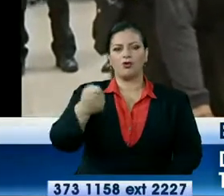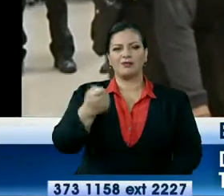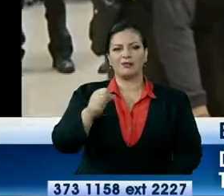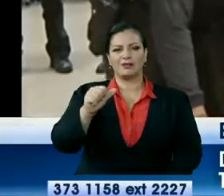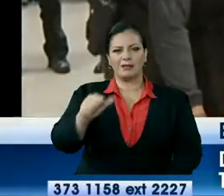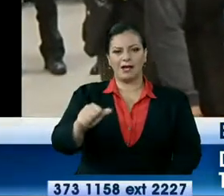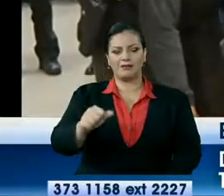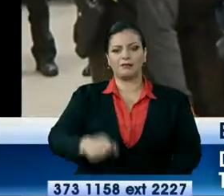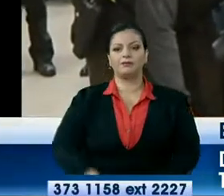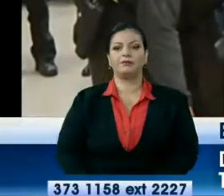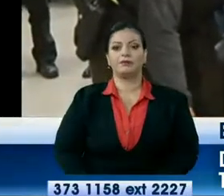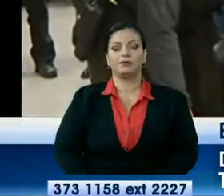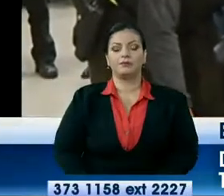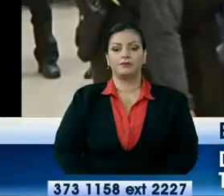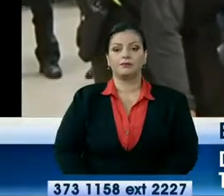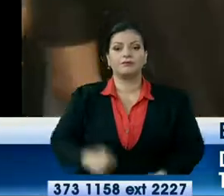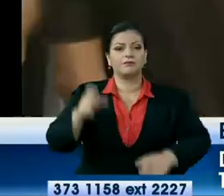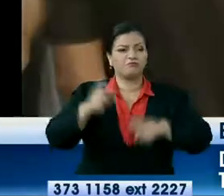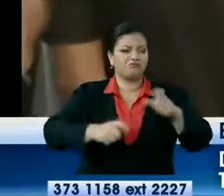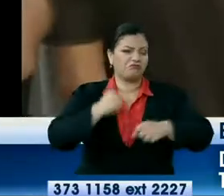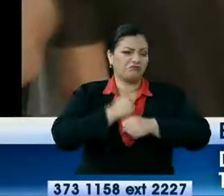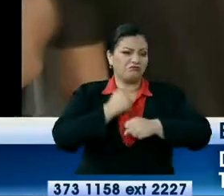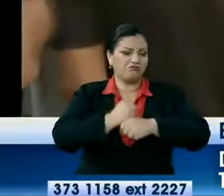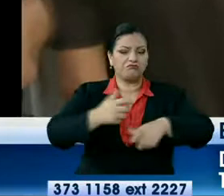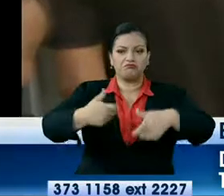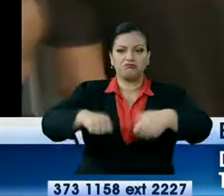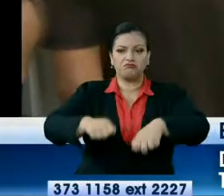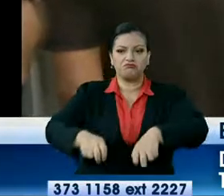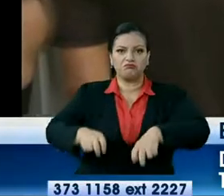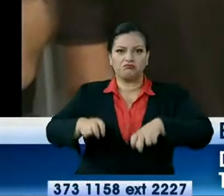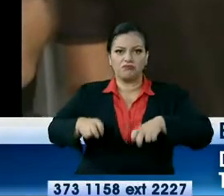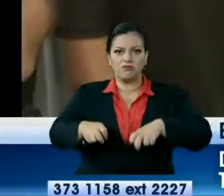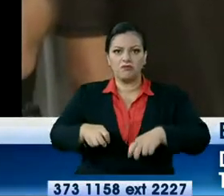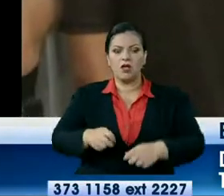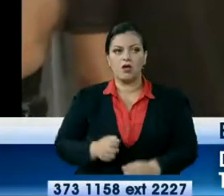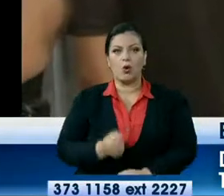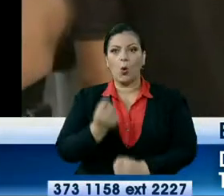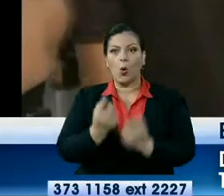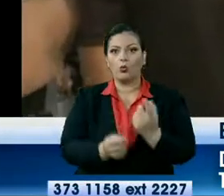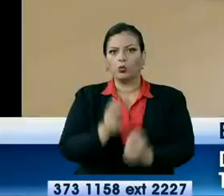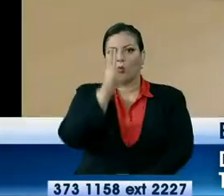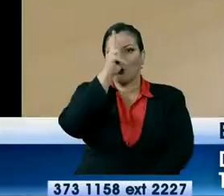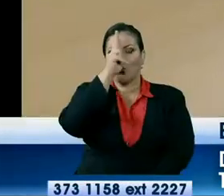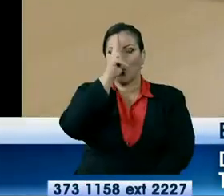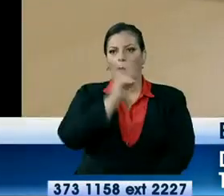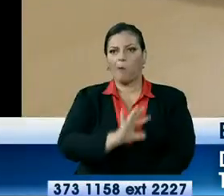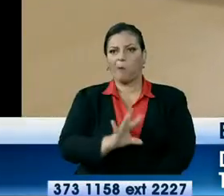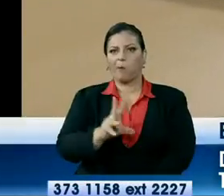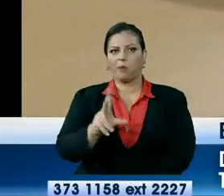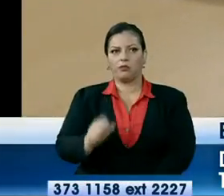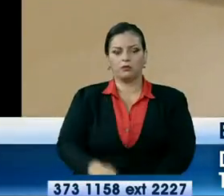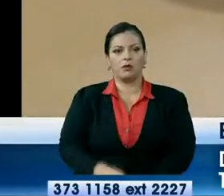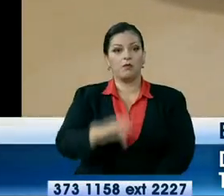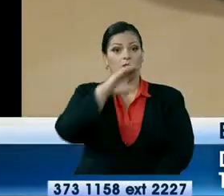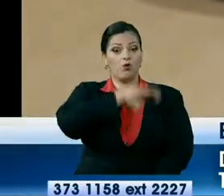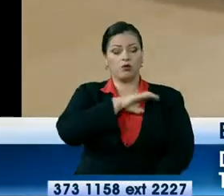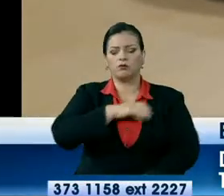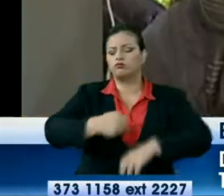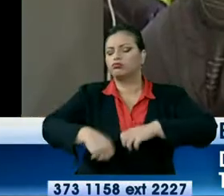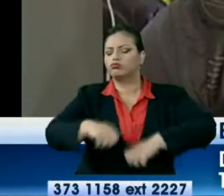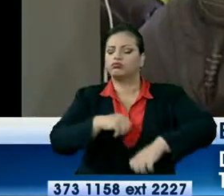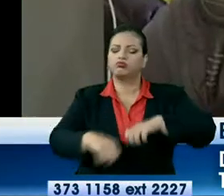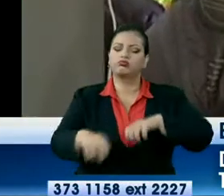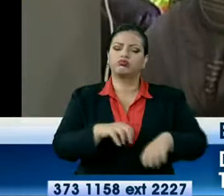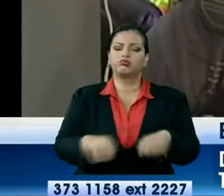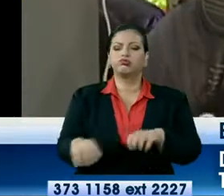Afortunadamente, la Policía Nacional se les adelantó y con ello se evitó el cometimiento de posibles delitos. En el